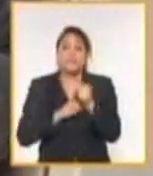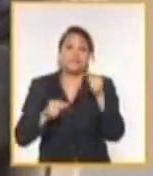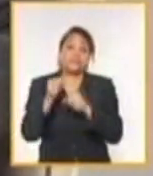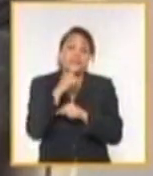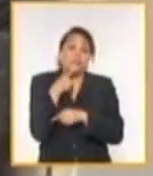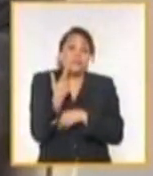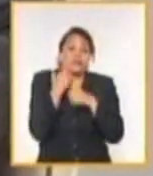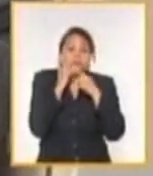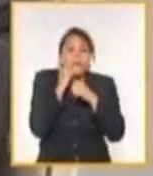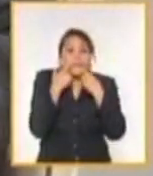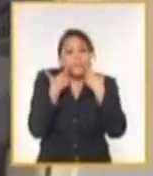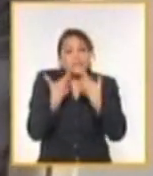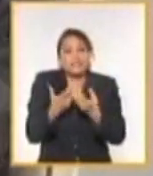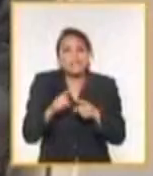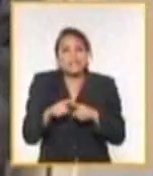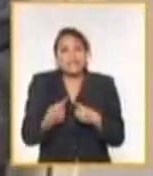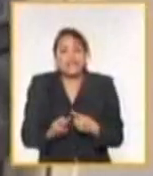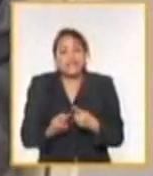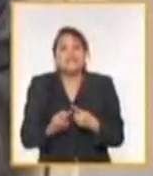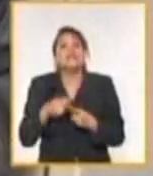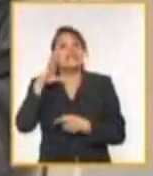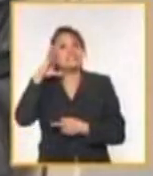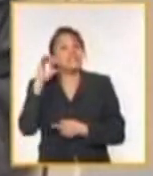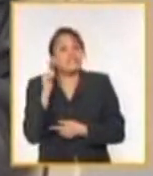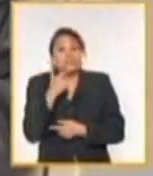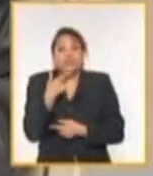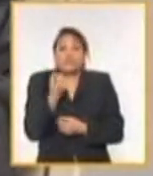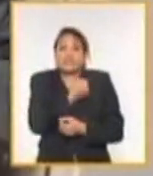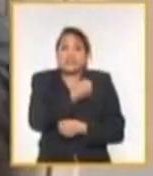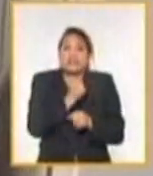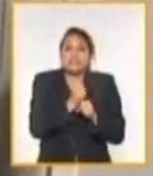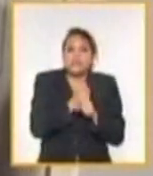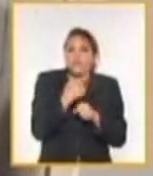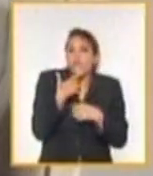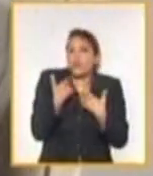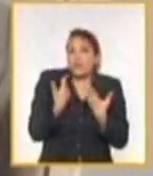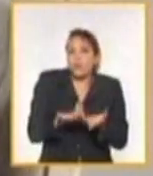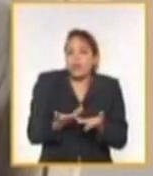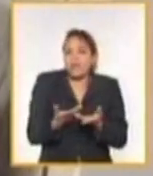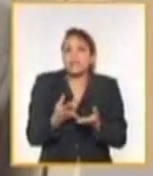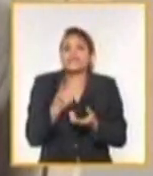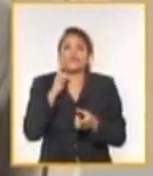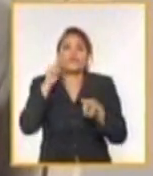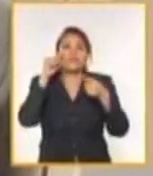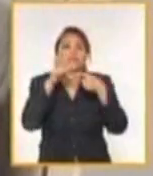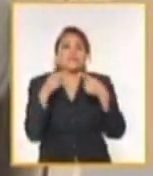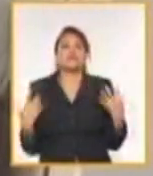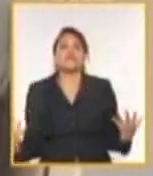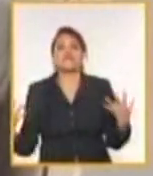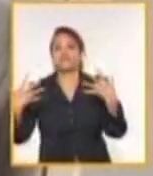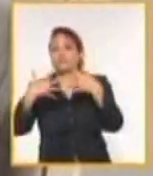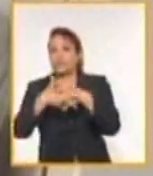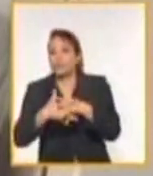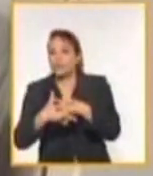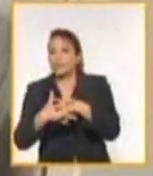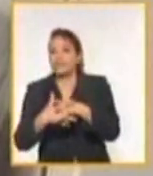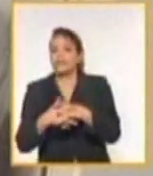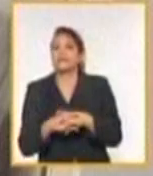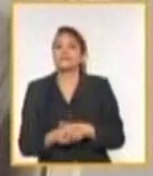más importante es que supo entender cuál era su misión, que supo unir, que supo